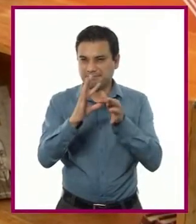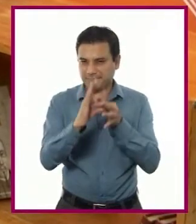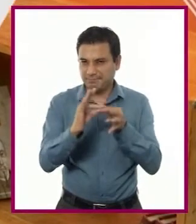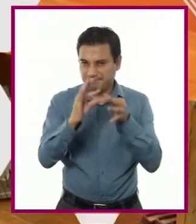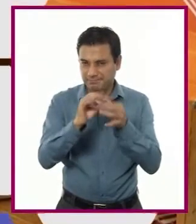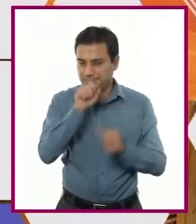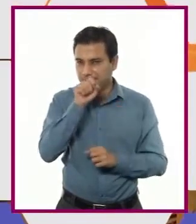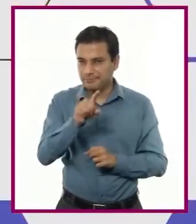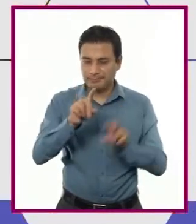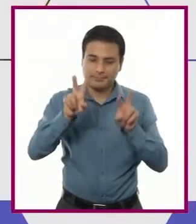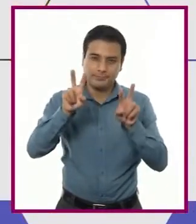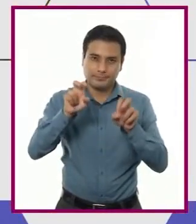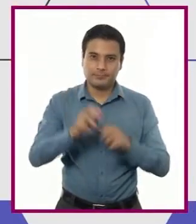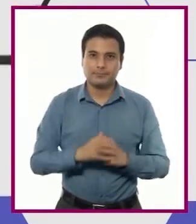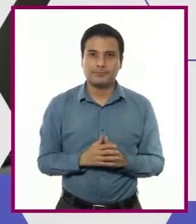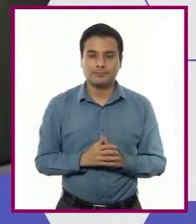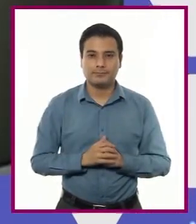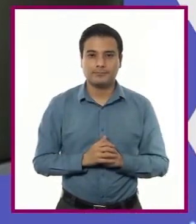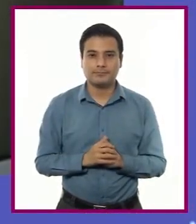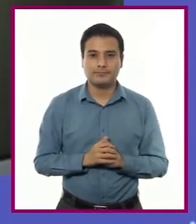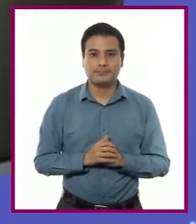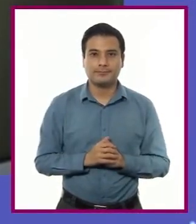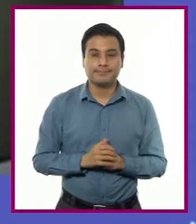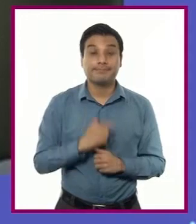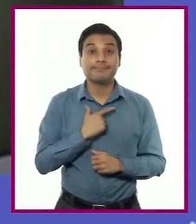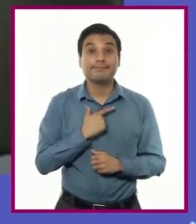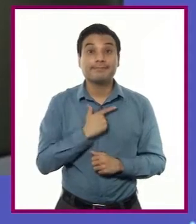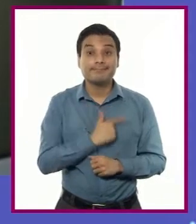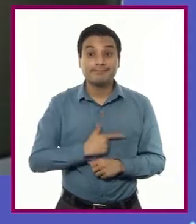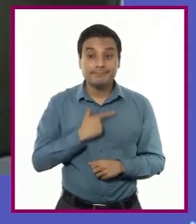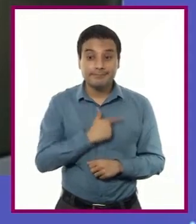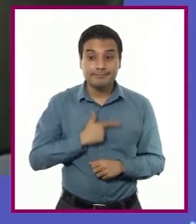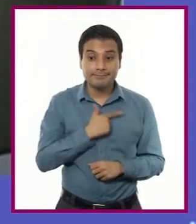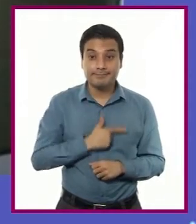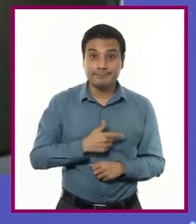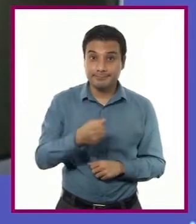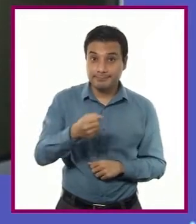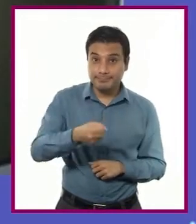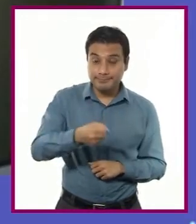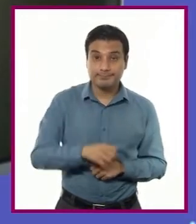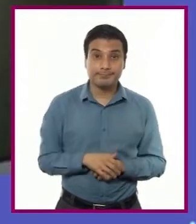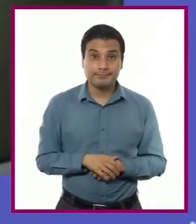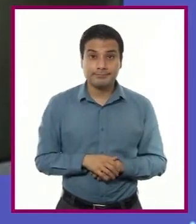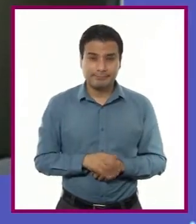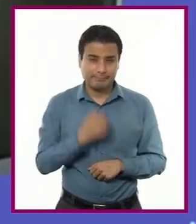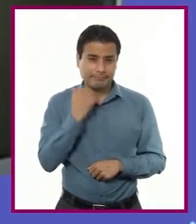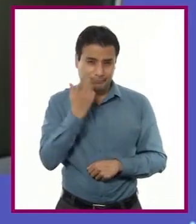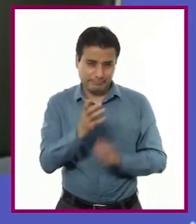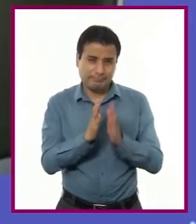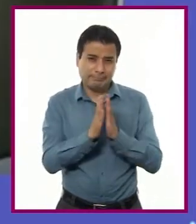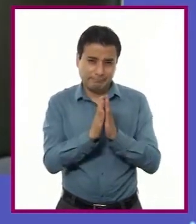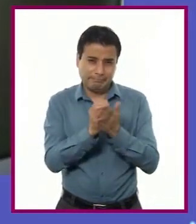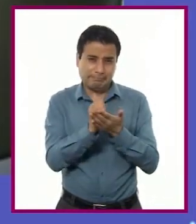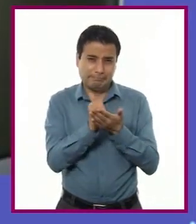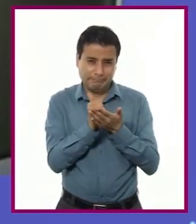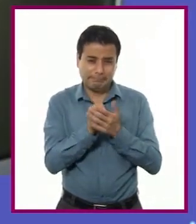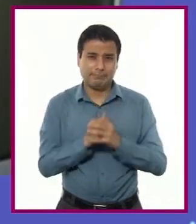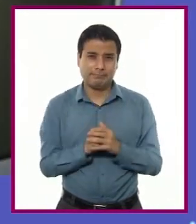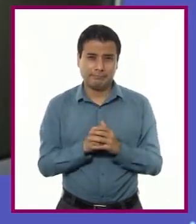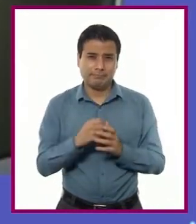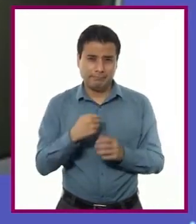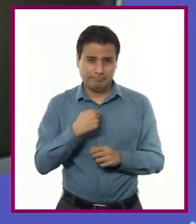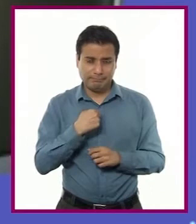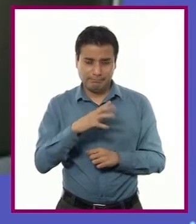platicando. ¡Qué gusto saludarles! Quiero pedir su apoyo para una situación que se me presentó y que